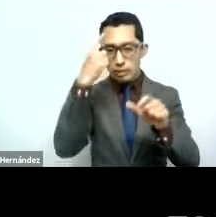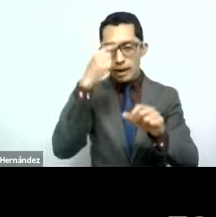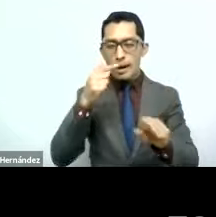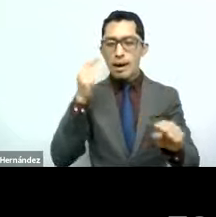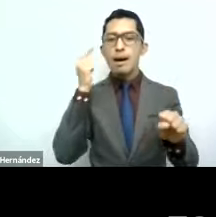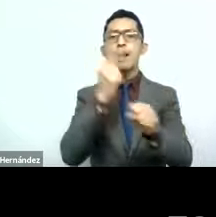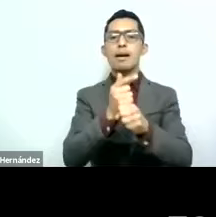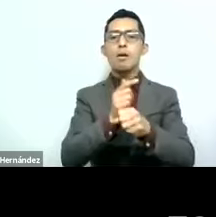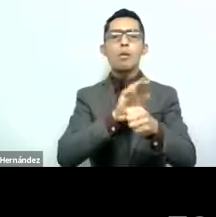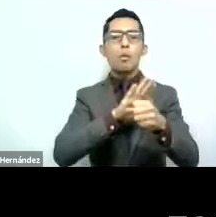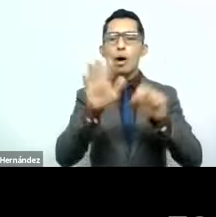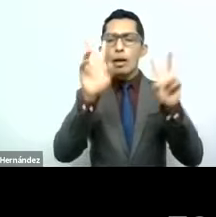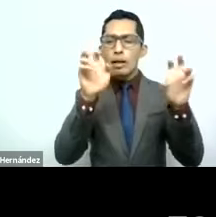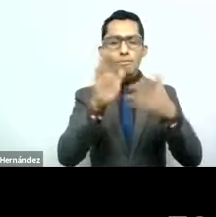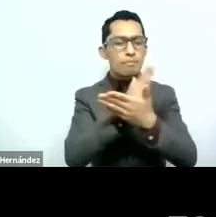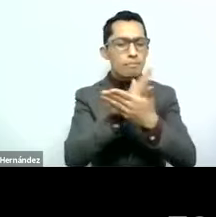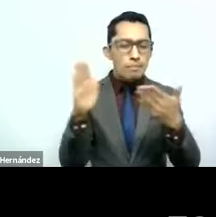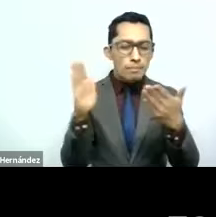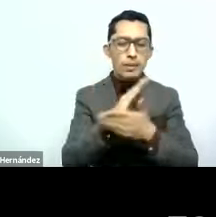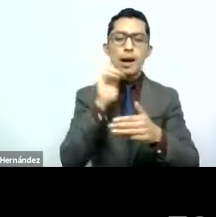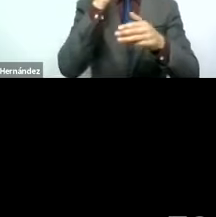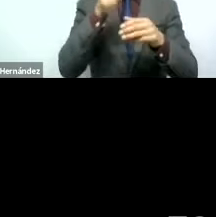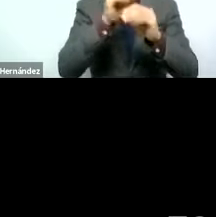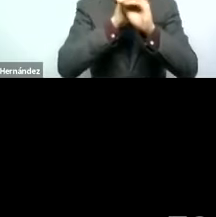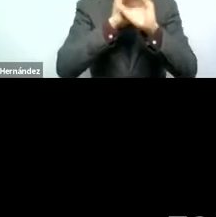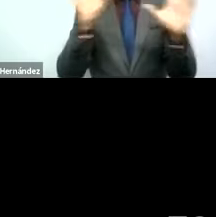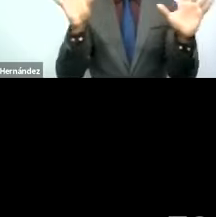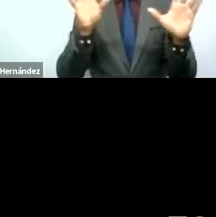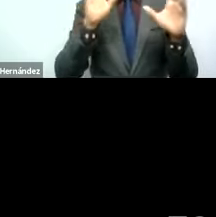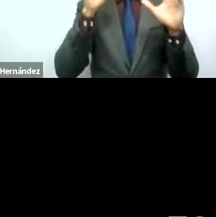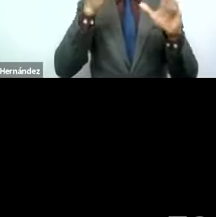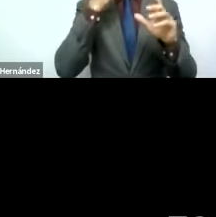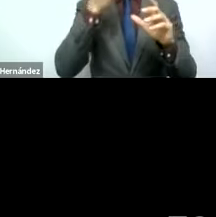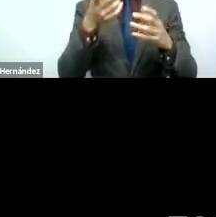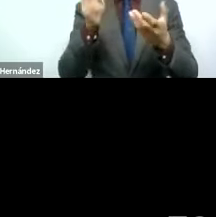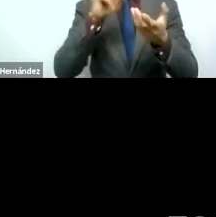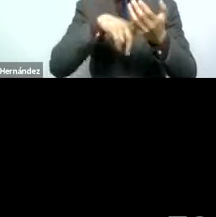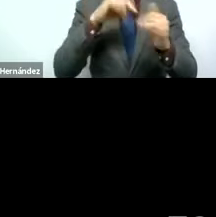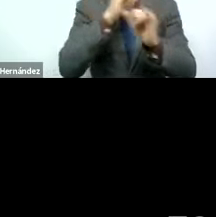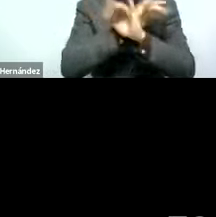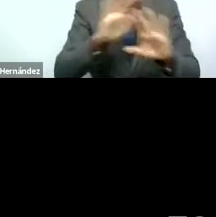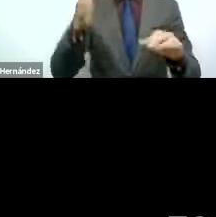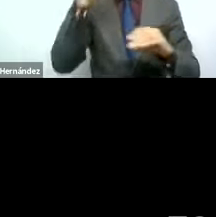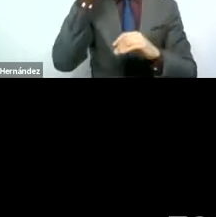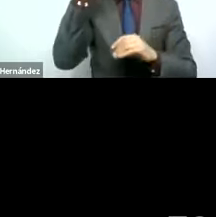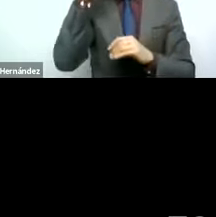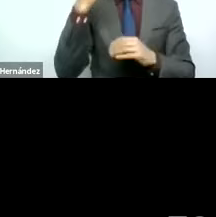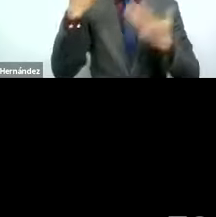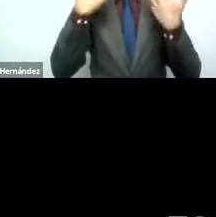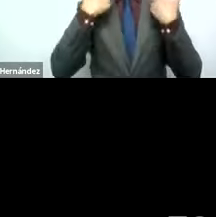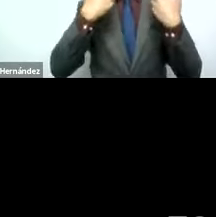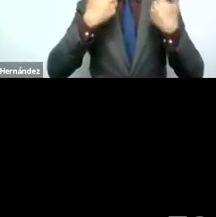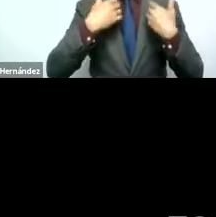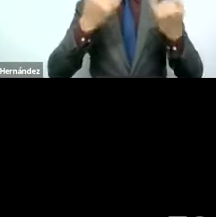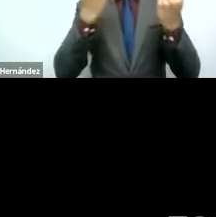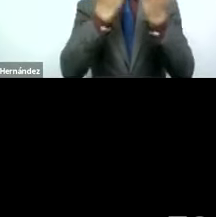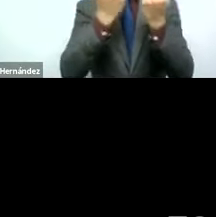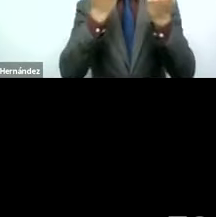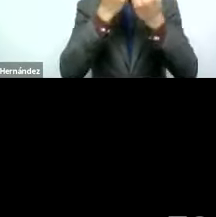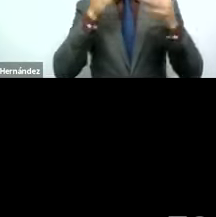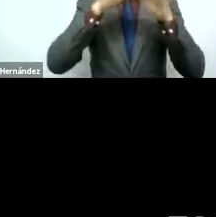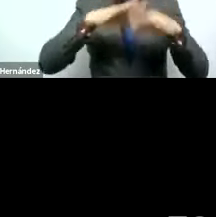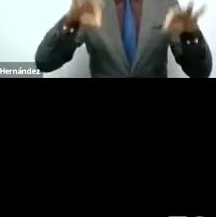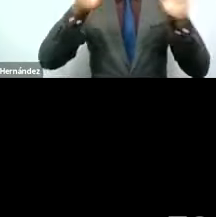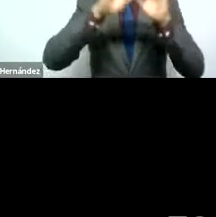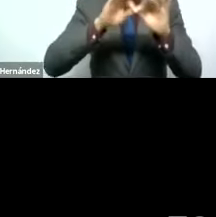de los temas principales y hacer todavía pues más manejable la información. También creo que es importante resaltar en cada